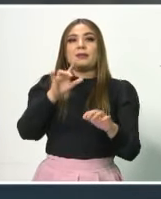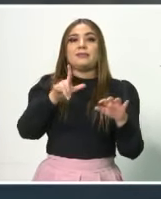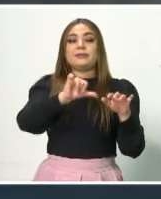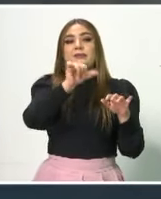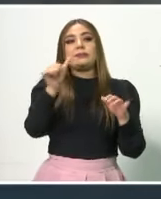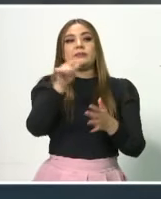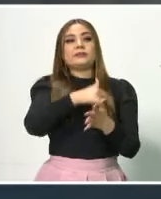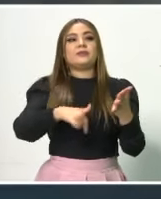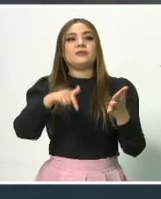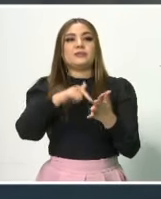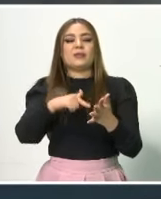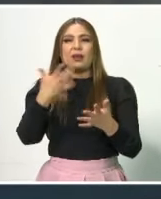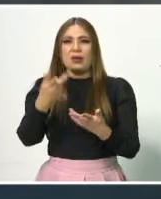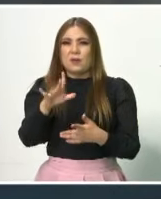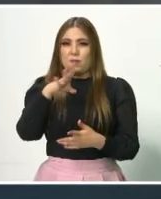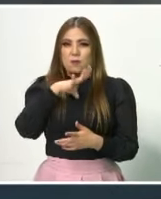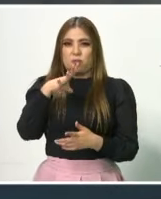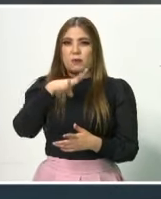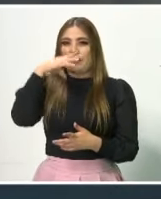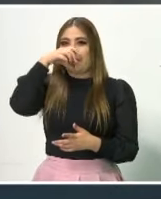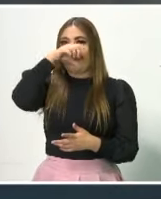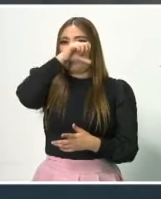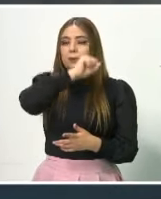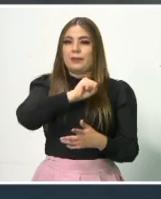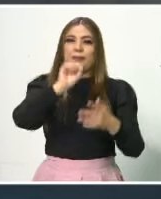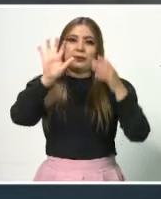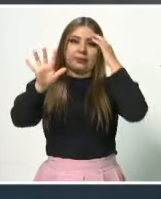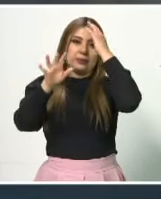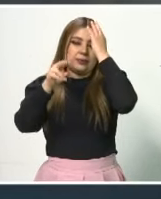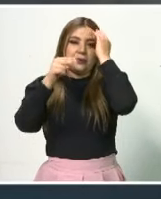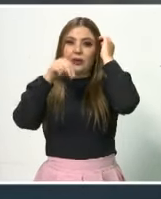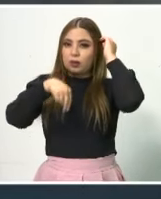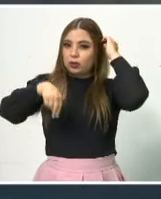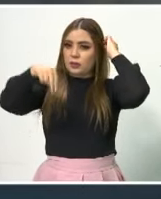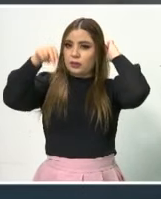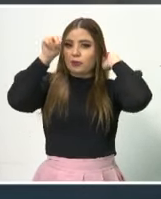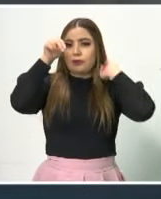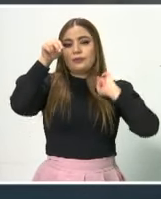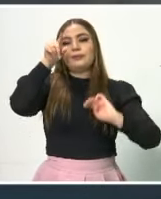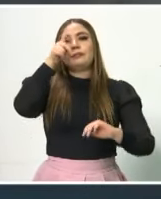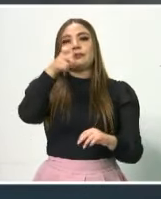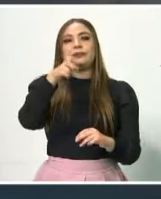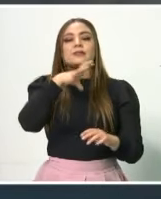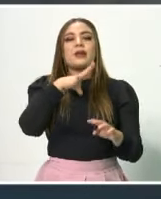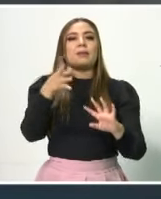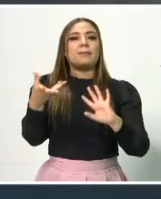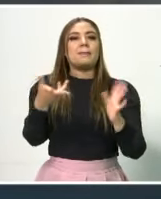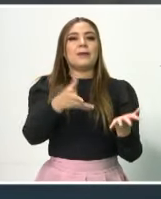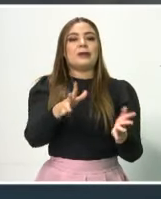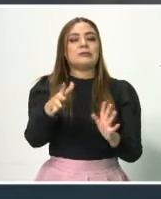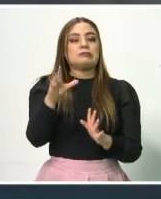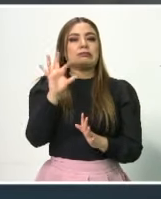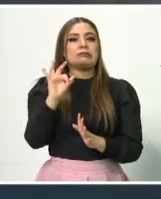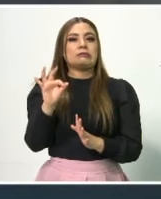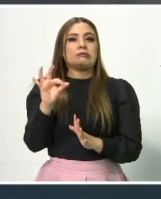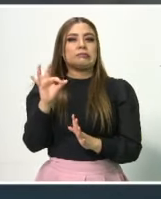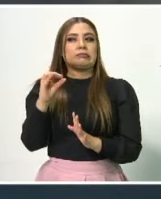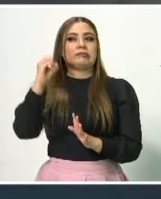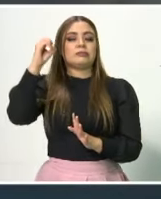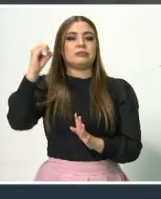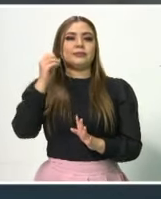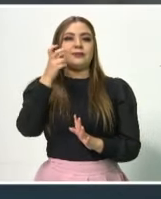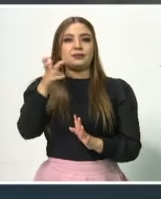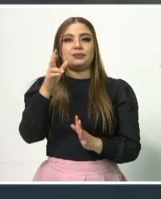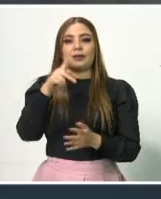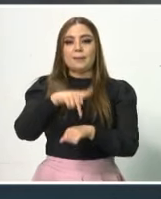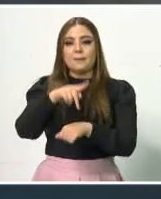tarde bastante calurosa, sobre todo en el norte, en donde vamos a alcanzar temperaturas de casi los 40 grados para Piedras Negras,